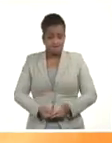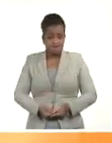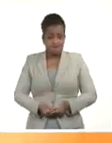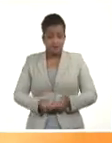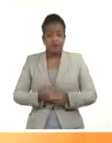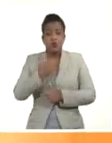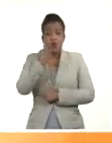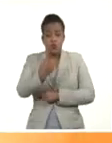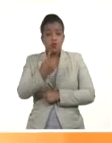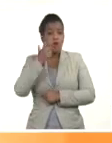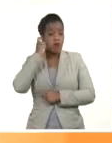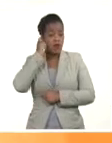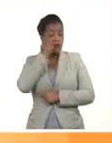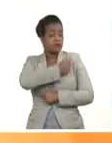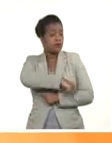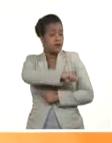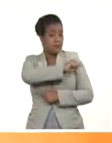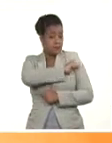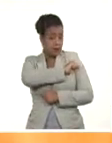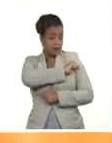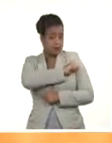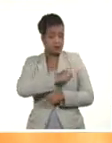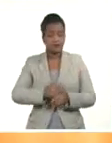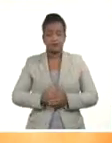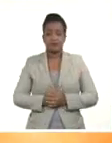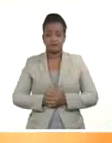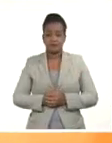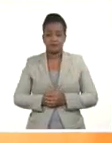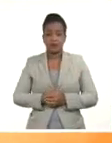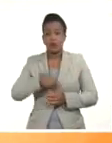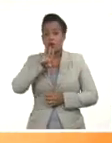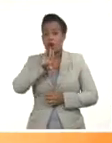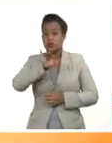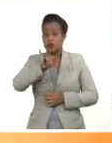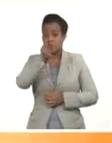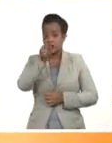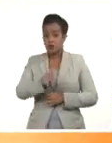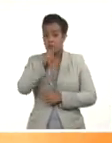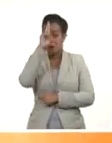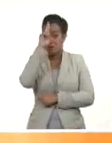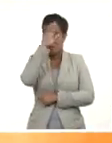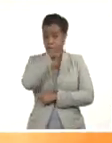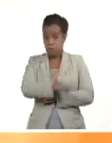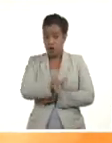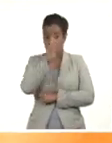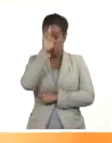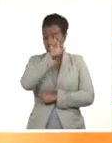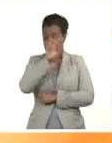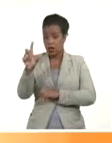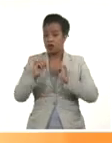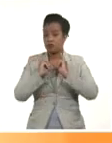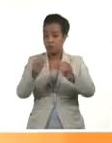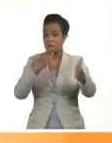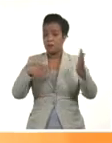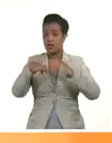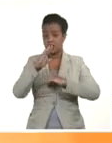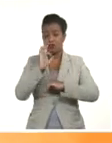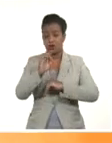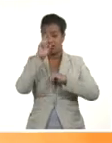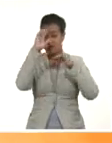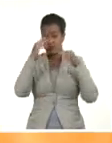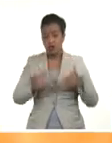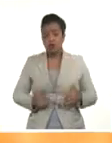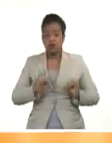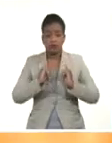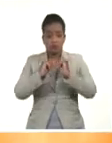ciudadana española. Hay 46 pacientes ingresados, informó también el ministro de Salud Pública, doctor José